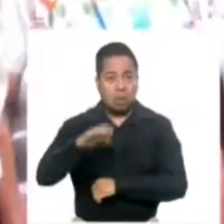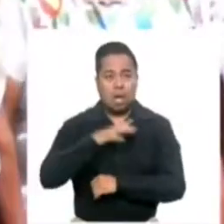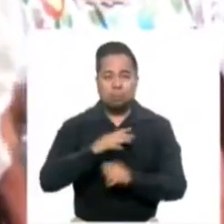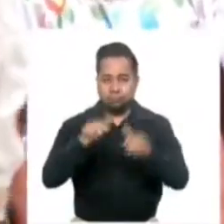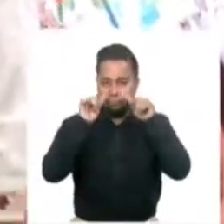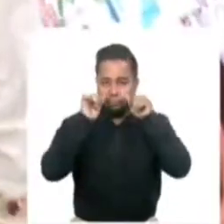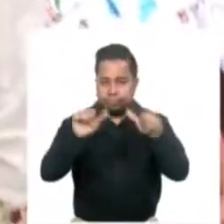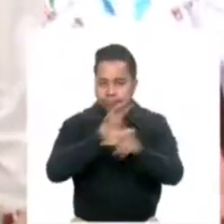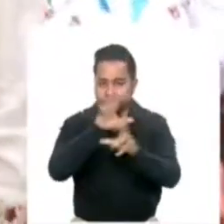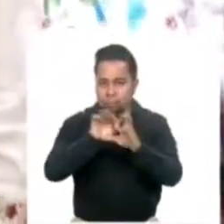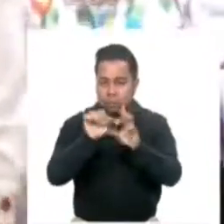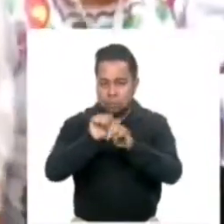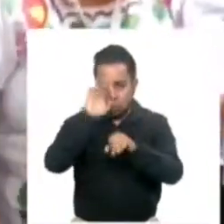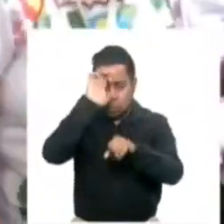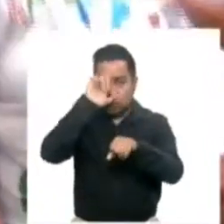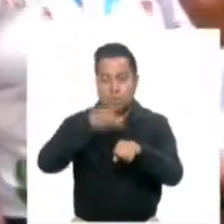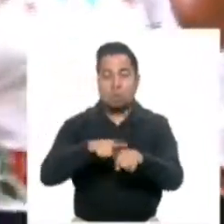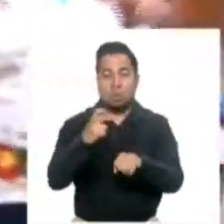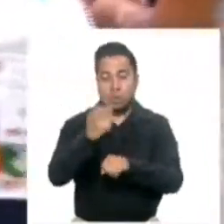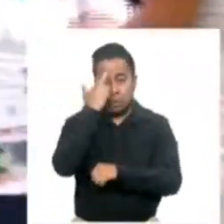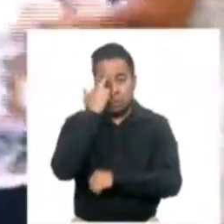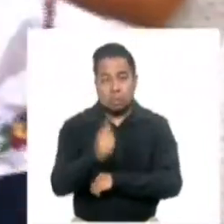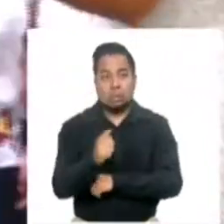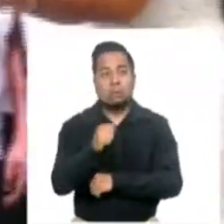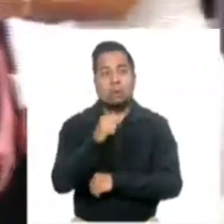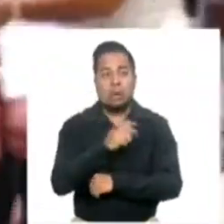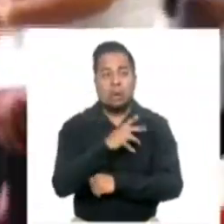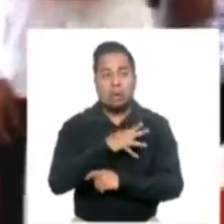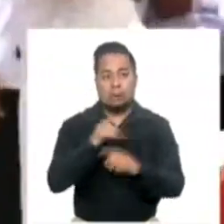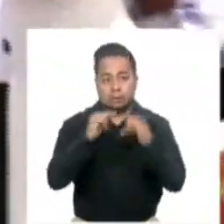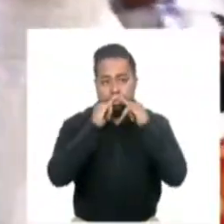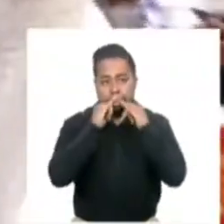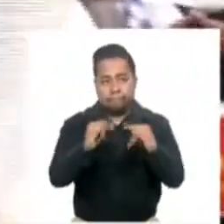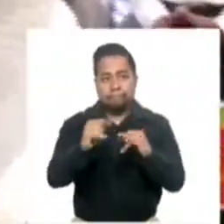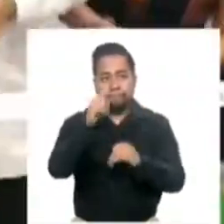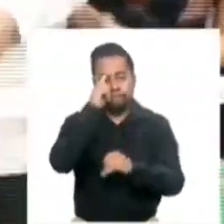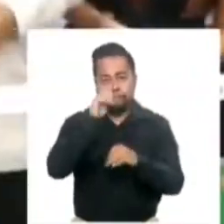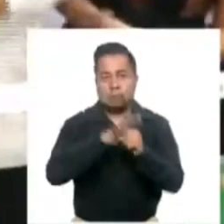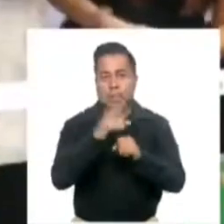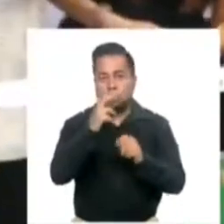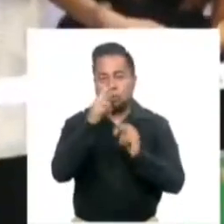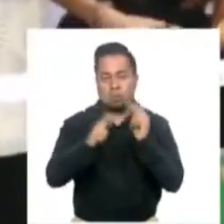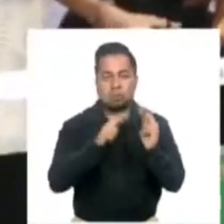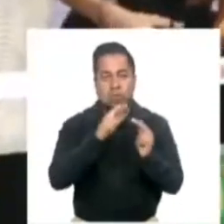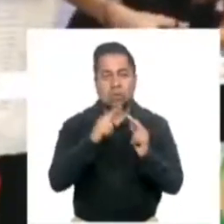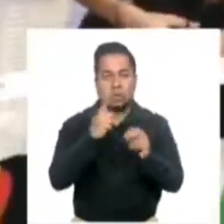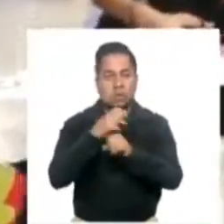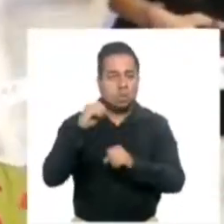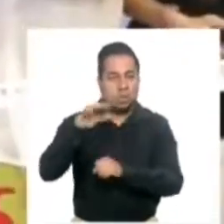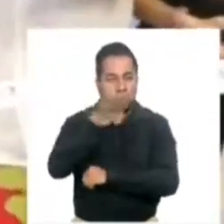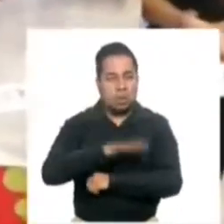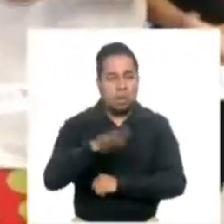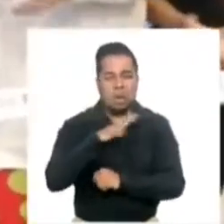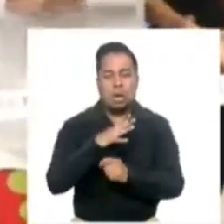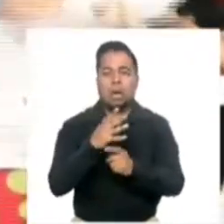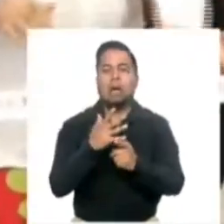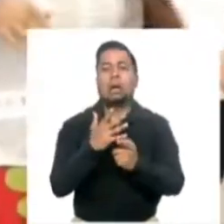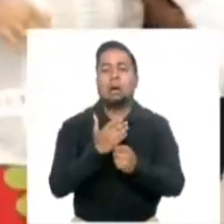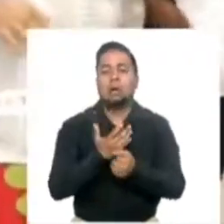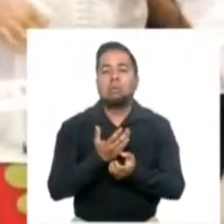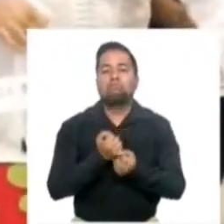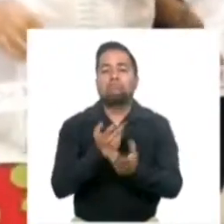perspectiva intercultural es por eso que le están refleja la diversidad de las ocho regiones de nuestro estado proyectando